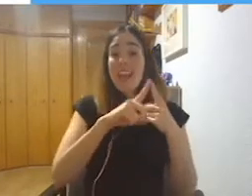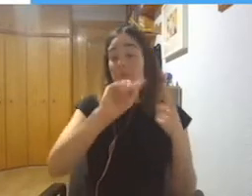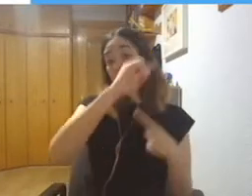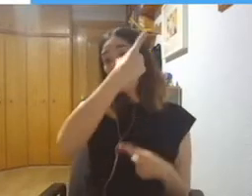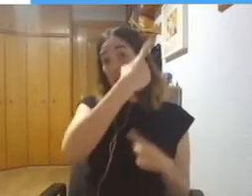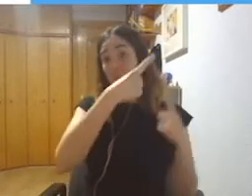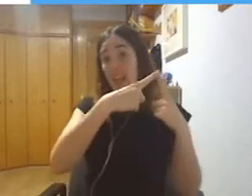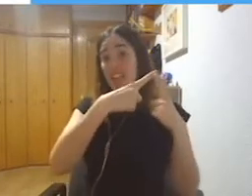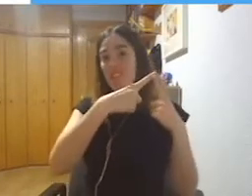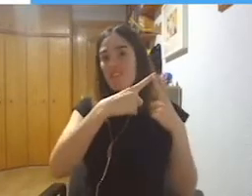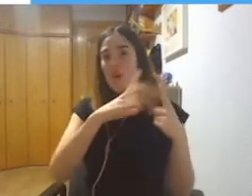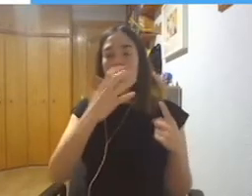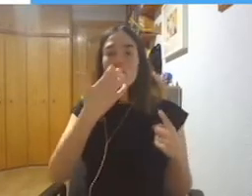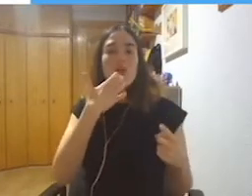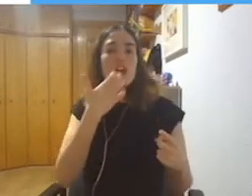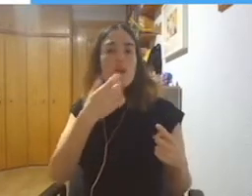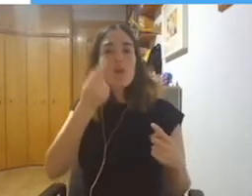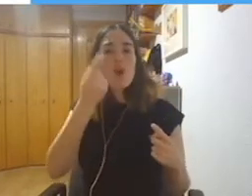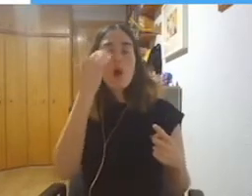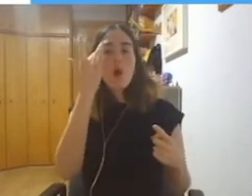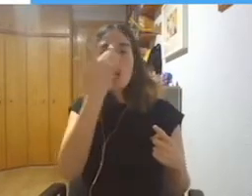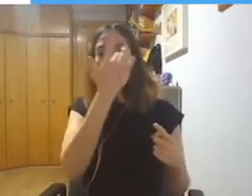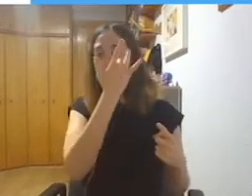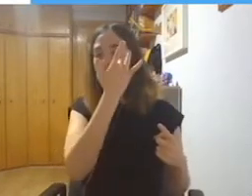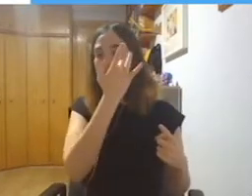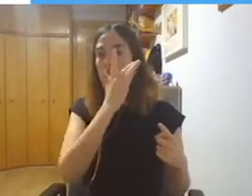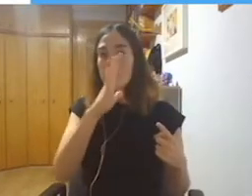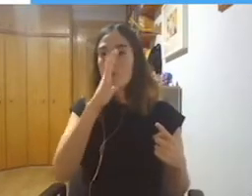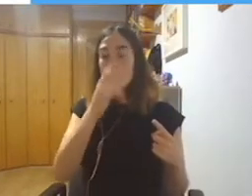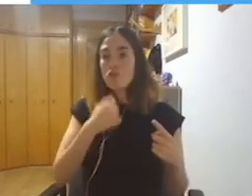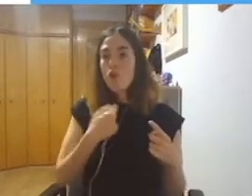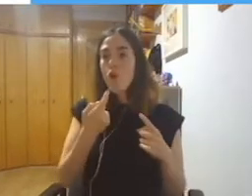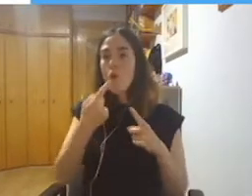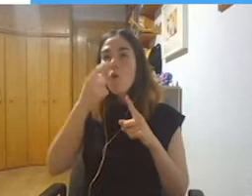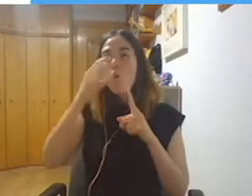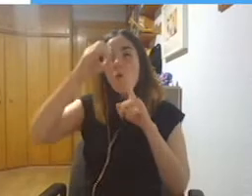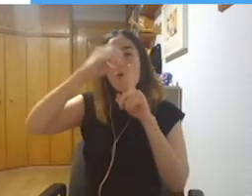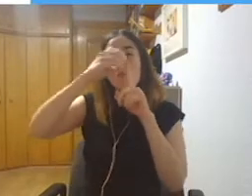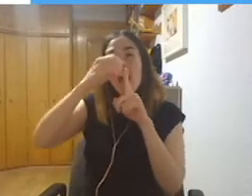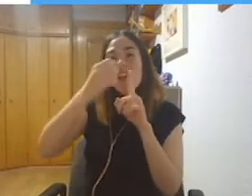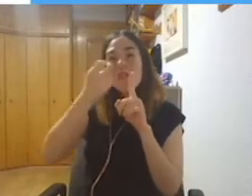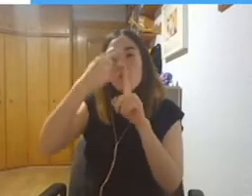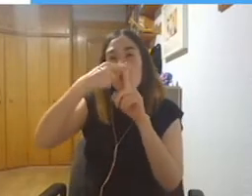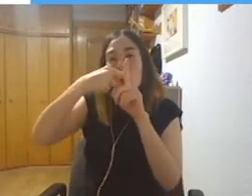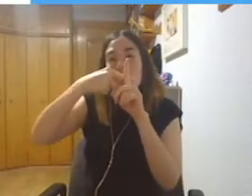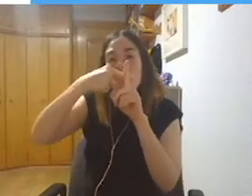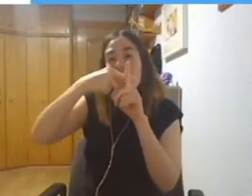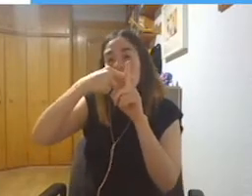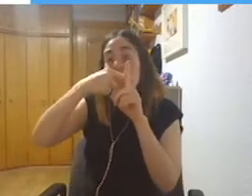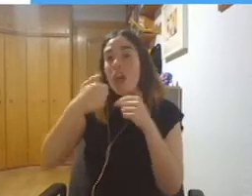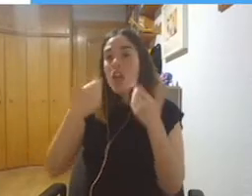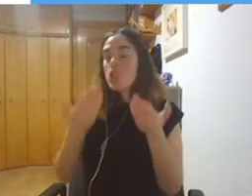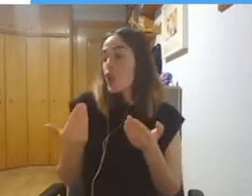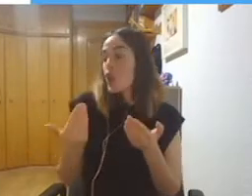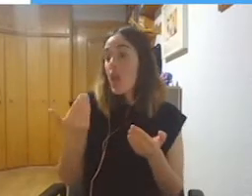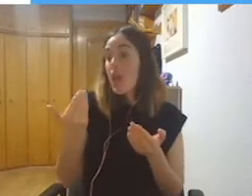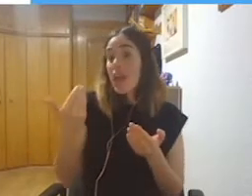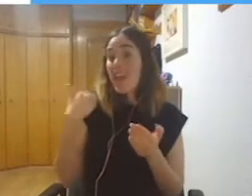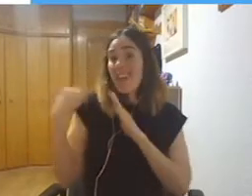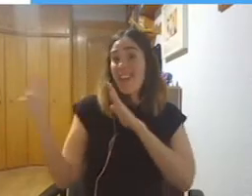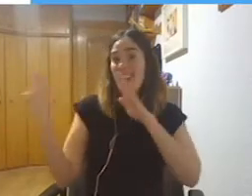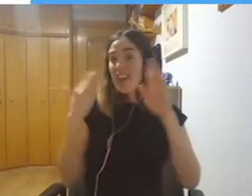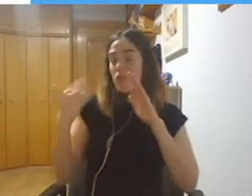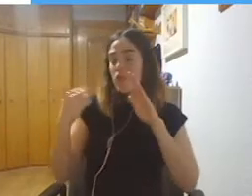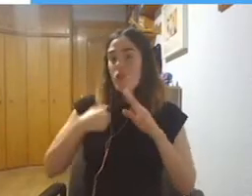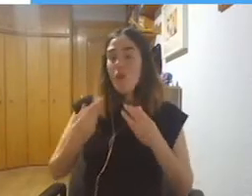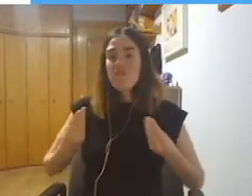ser que llevo lentillas, a mí me falta un cierto grado de visión y a lo mejor en otras épocas yo no habría podido